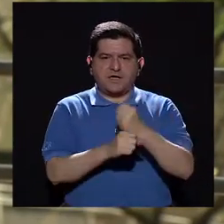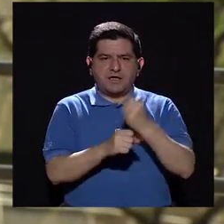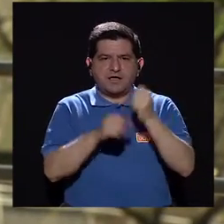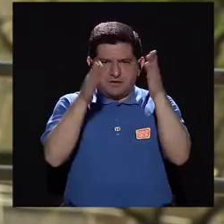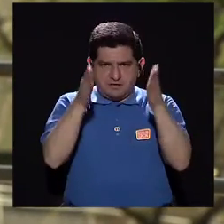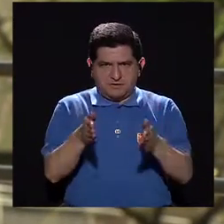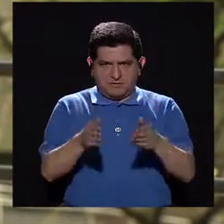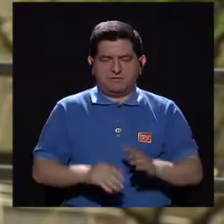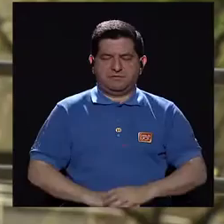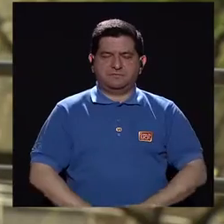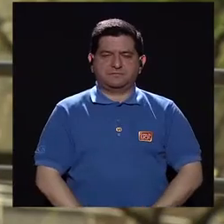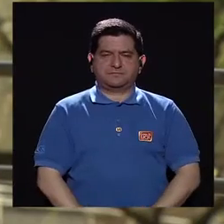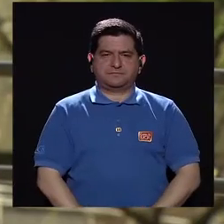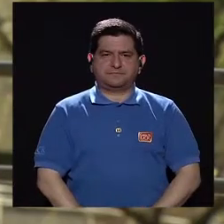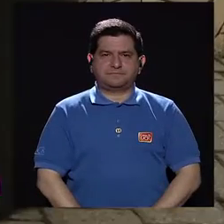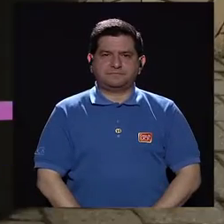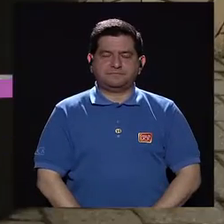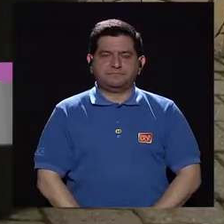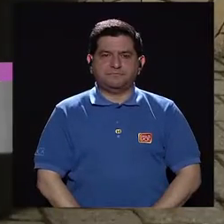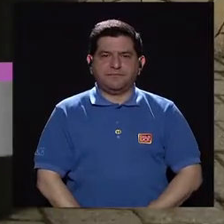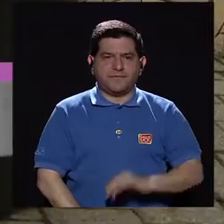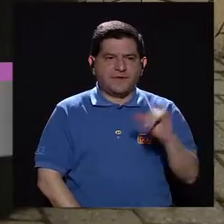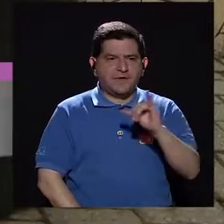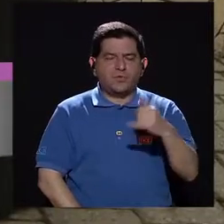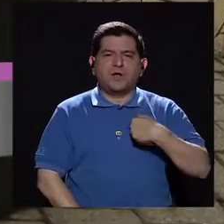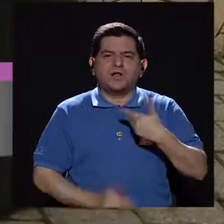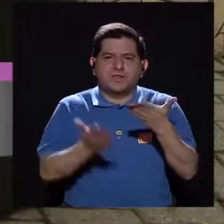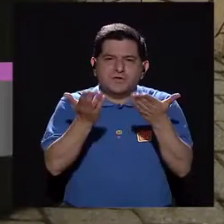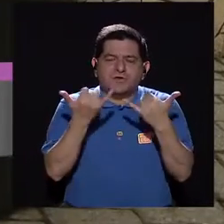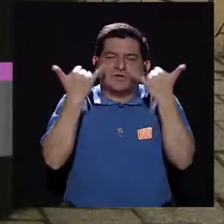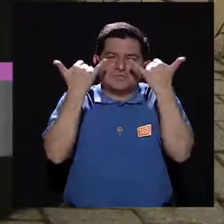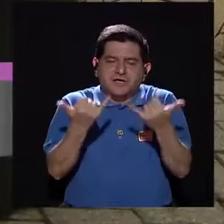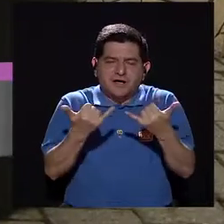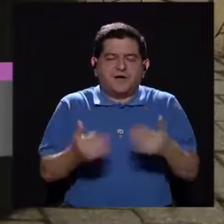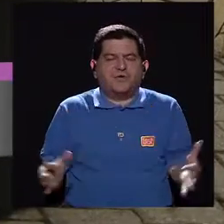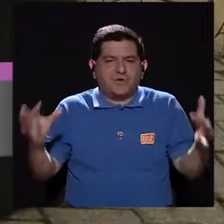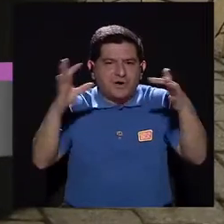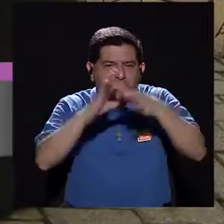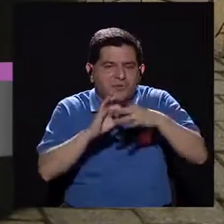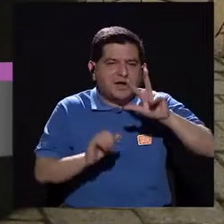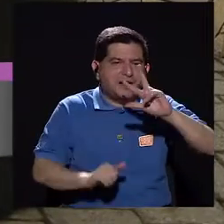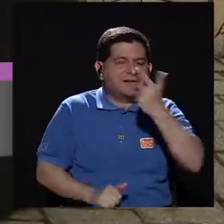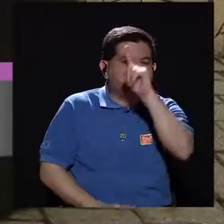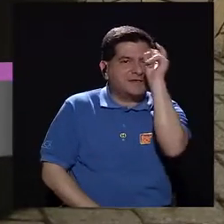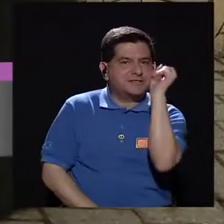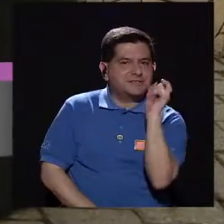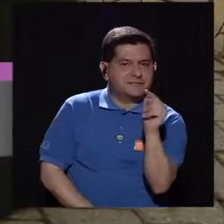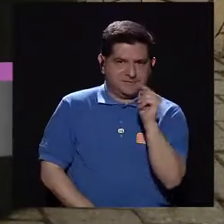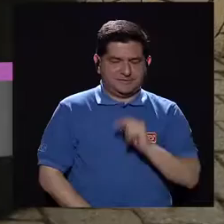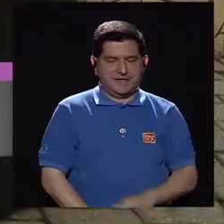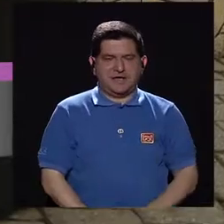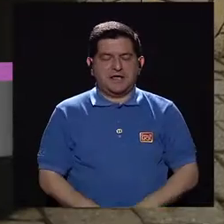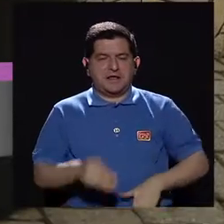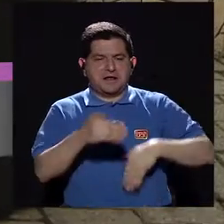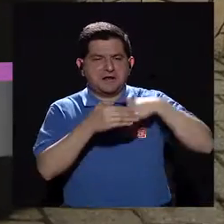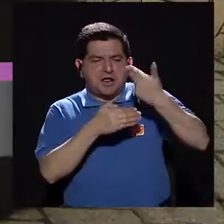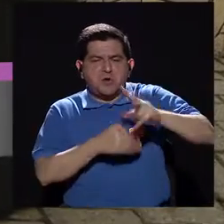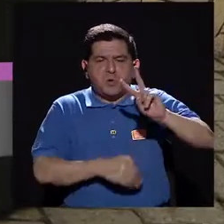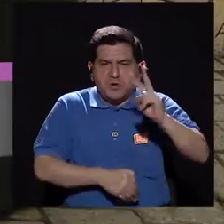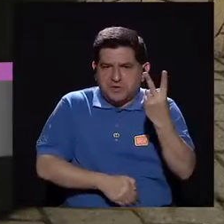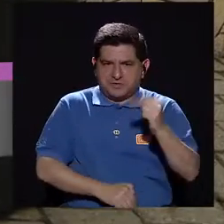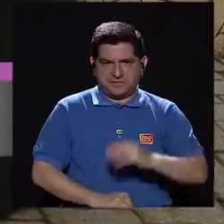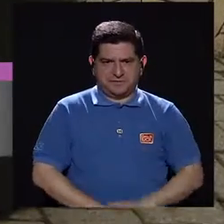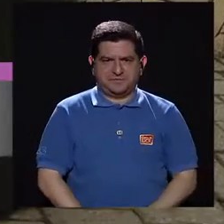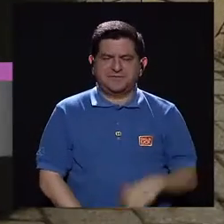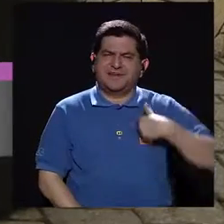como de los trabajadores o trabajadoras. Ahora, hablando de esto, más bien yo quisiera entonces ahora referirme a la tercera pregunta para